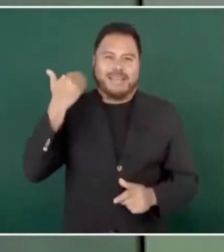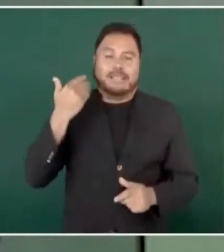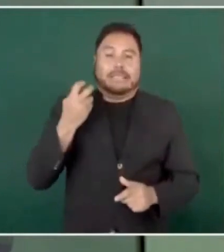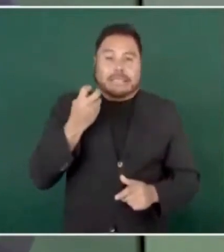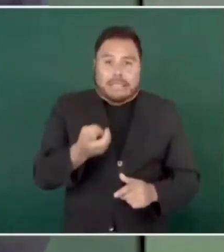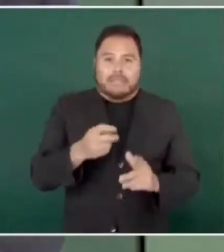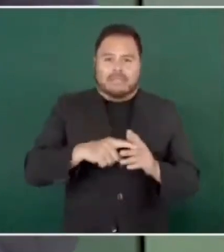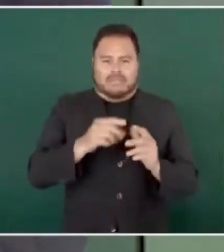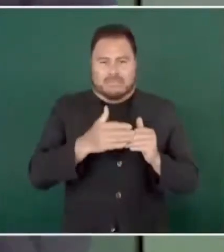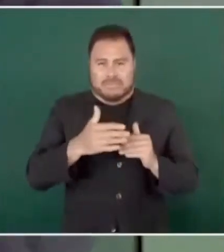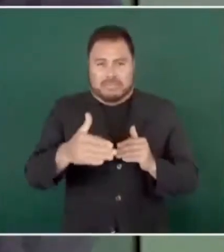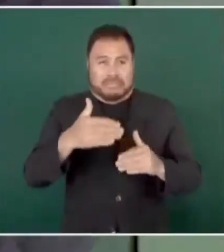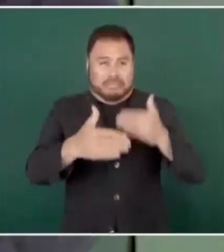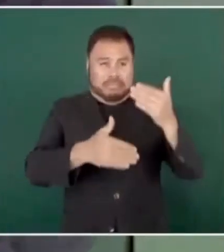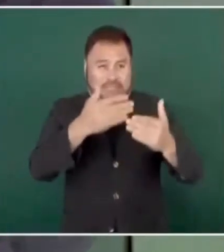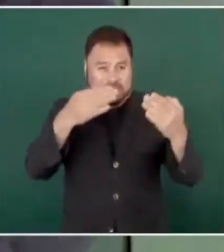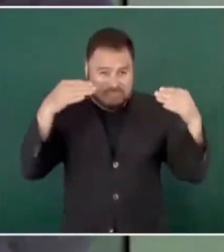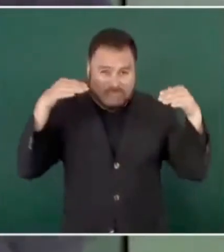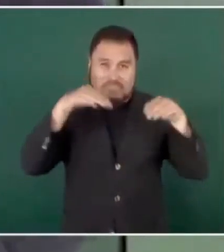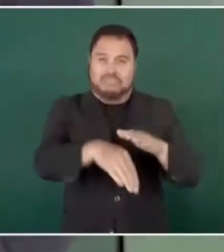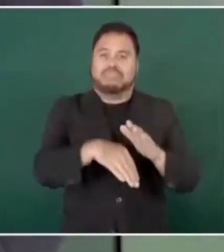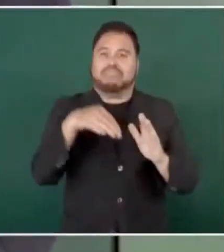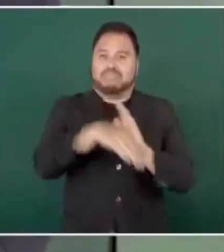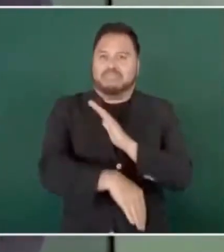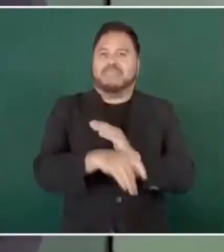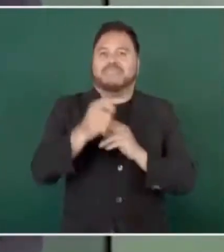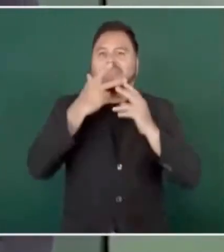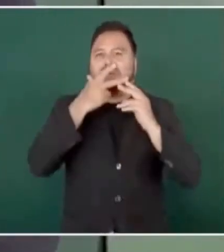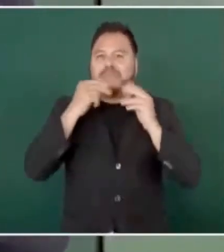el derrocamiento de Porfirio Díaz.